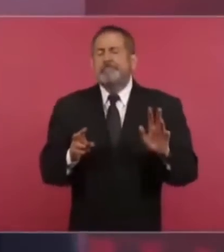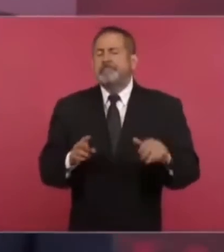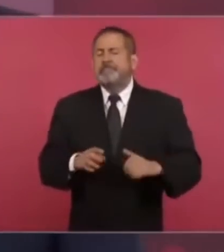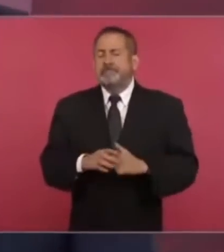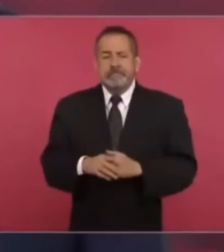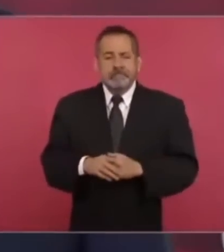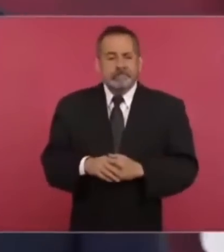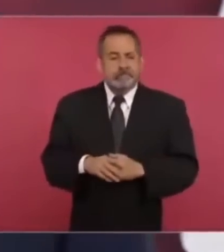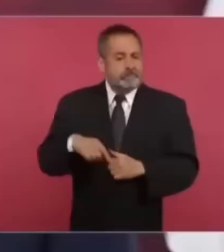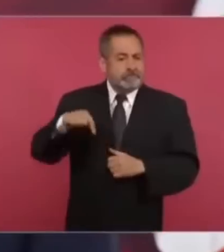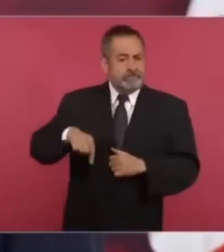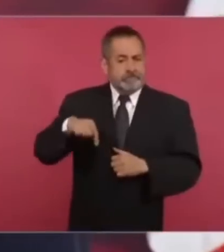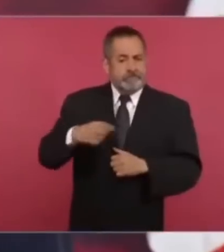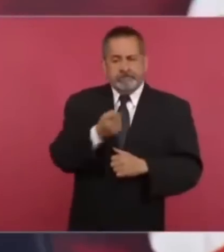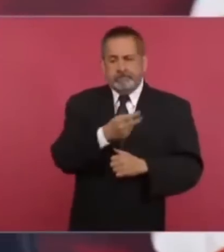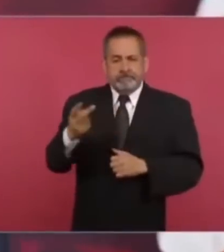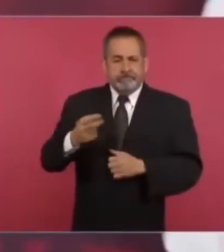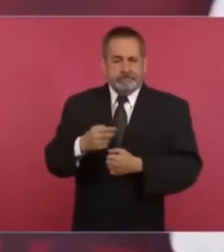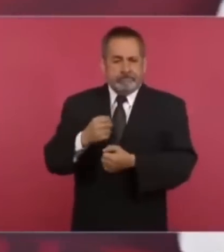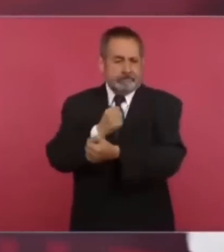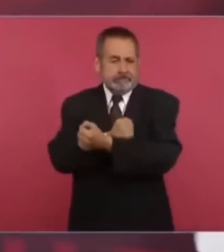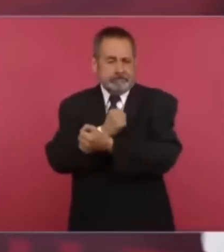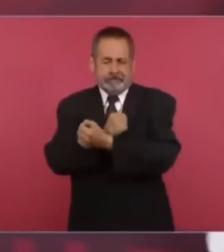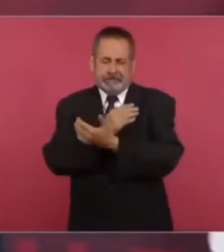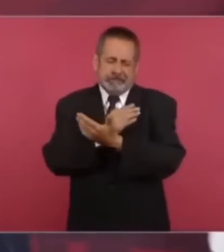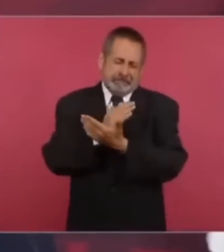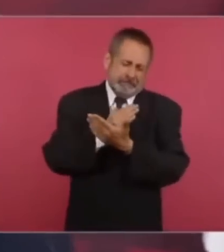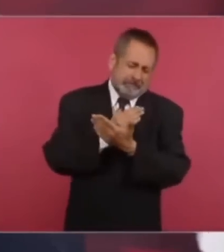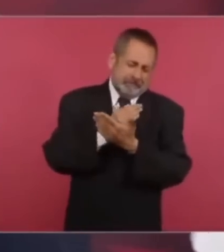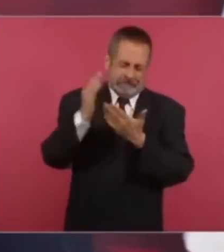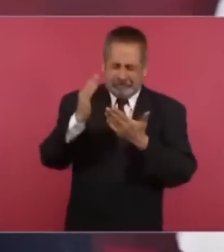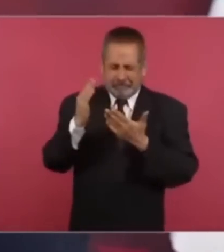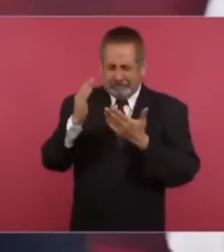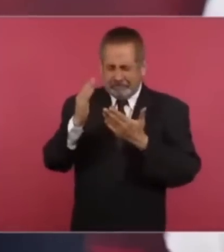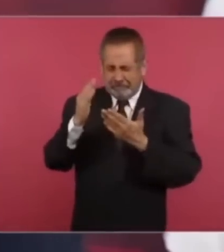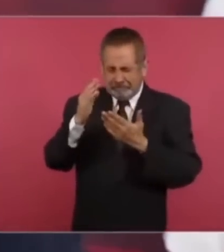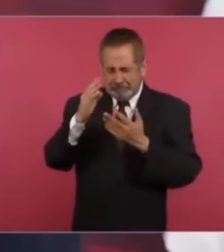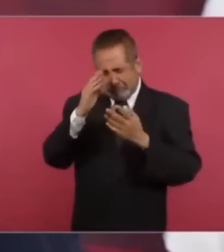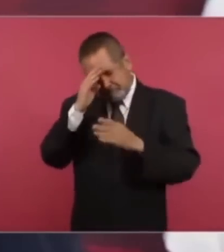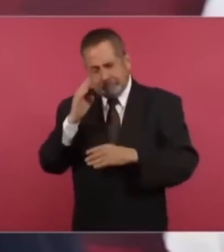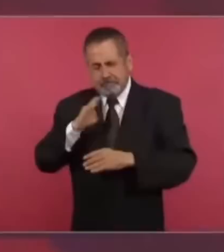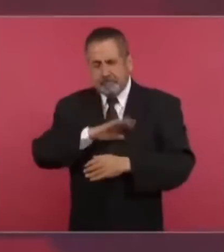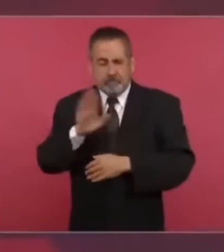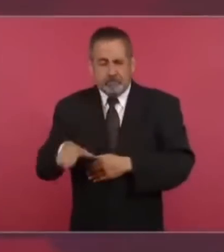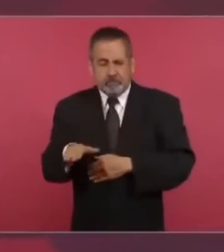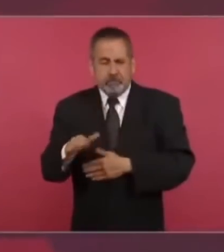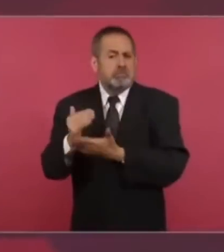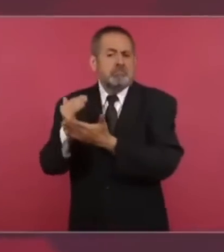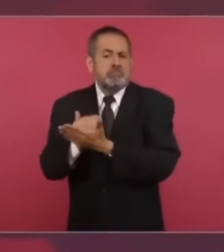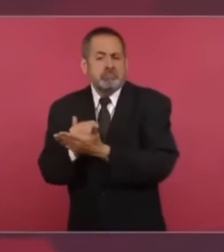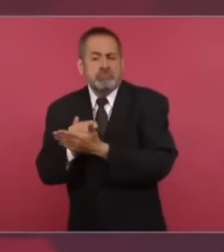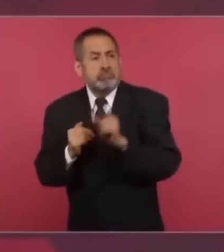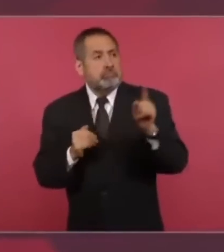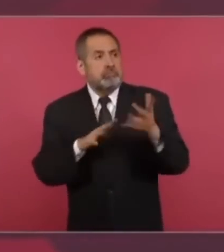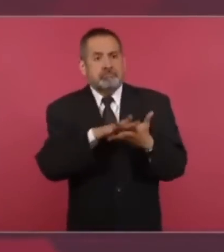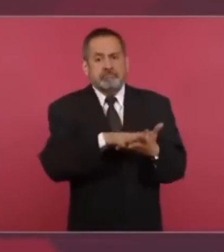por sobredosis son muchísimo menos,